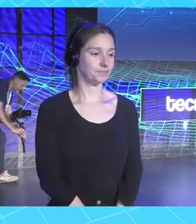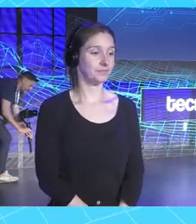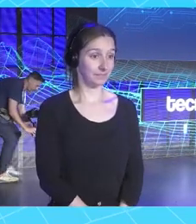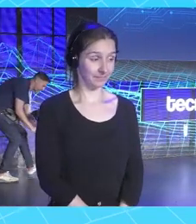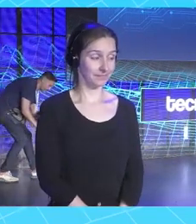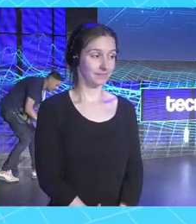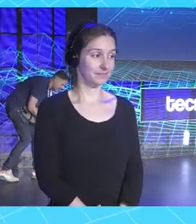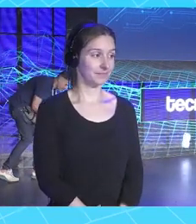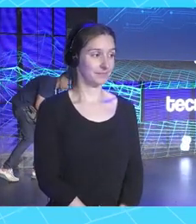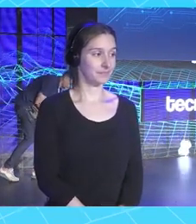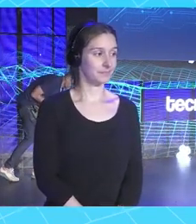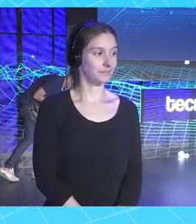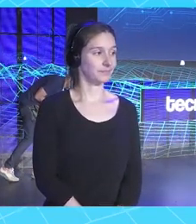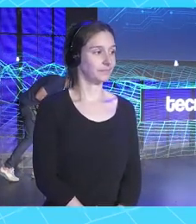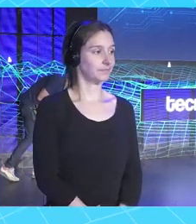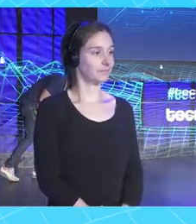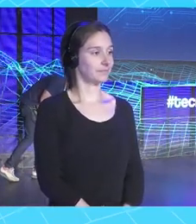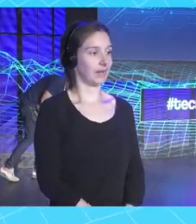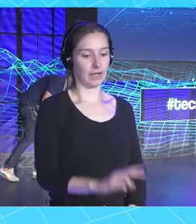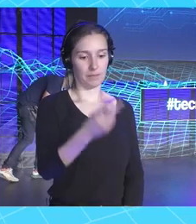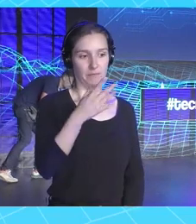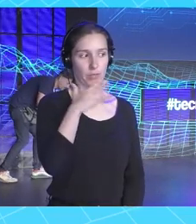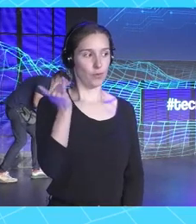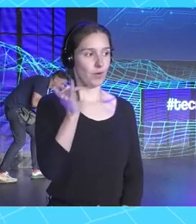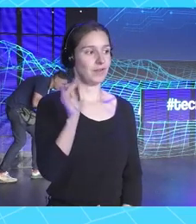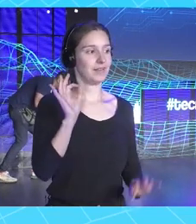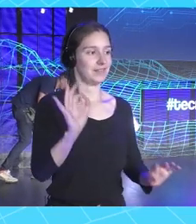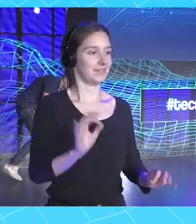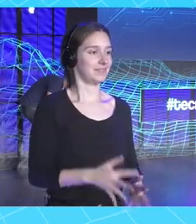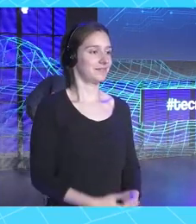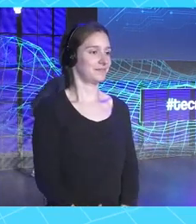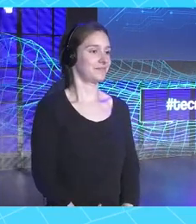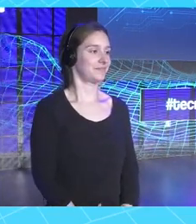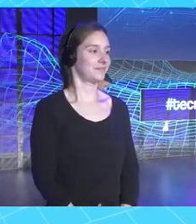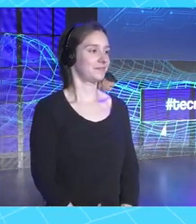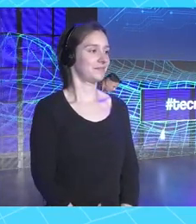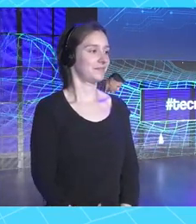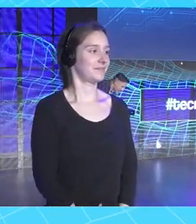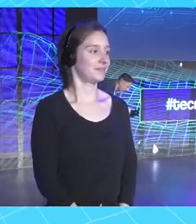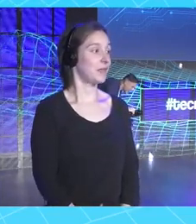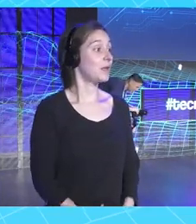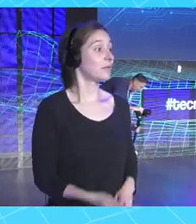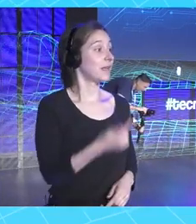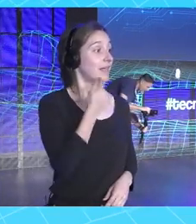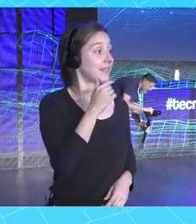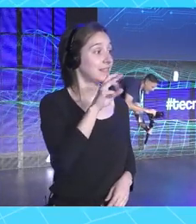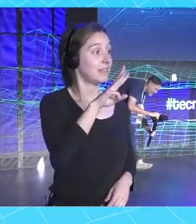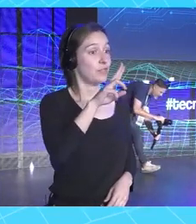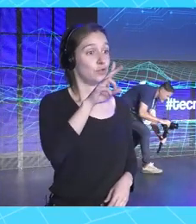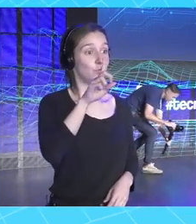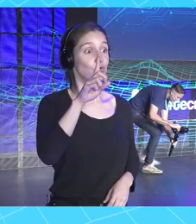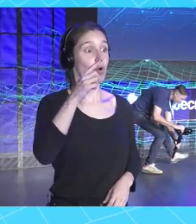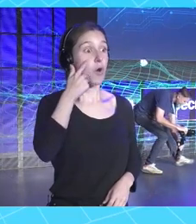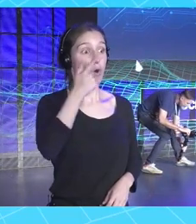sí es que me veo azul Ahora sí vale voy a decir 321 ojos abiertos por